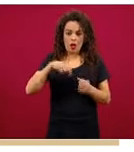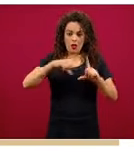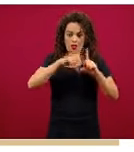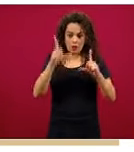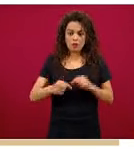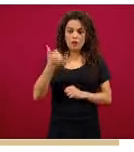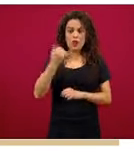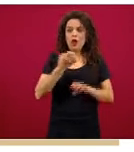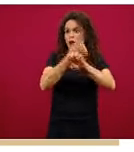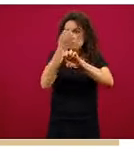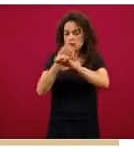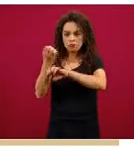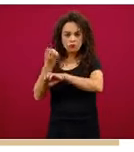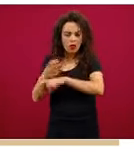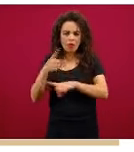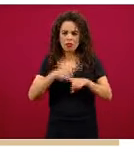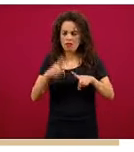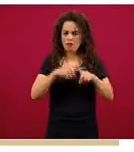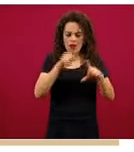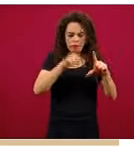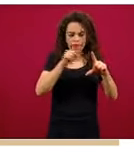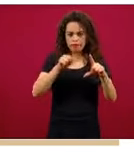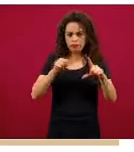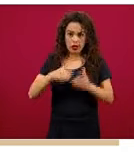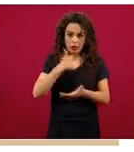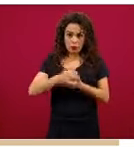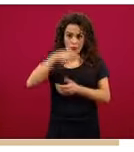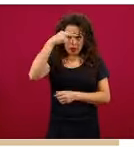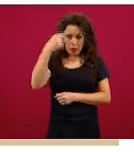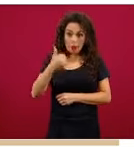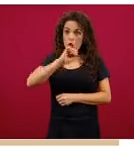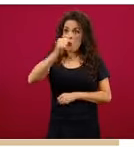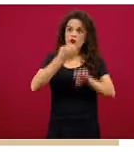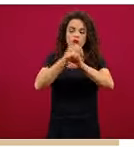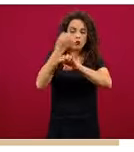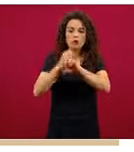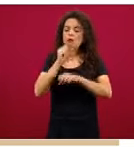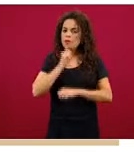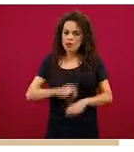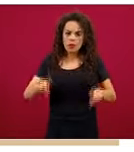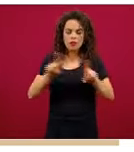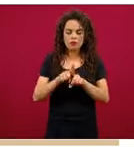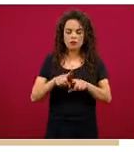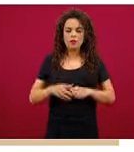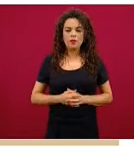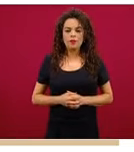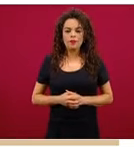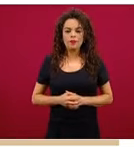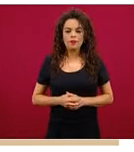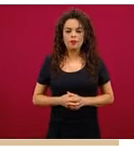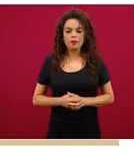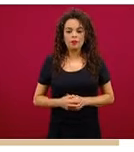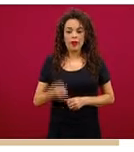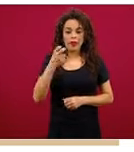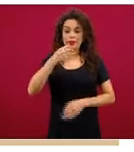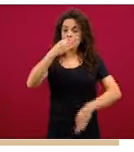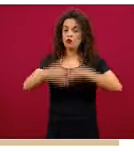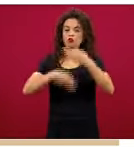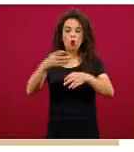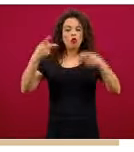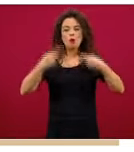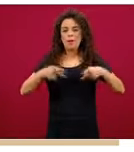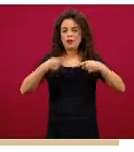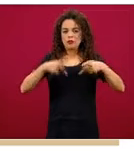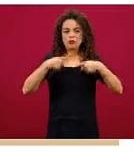entidades federativas, ¿no? En tanto la Ciudad de México como en algunos otros estados, a todo el personal de salud en